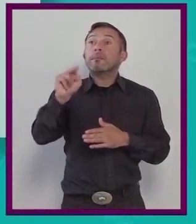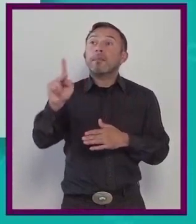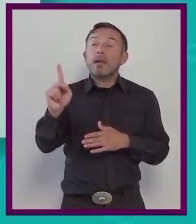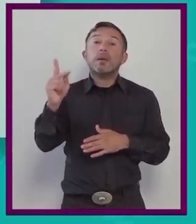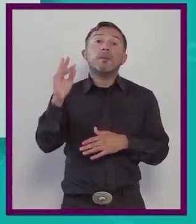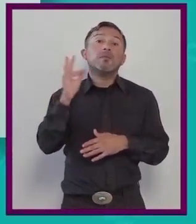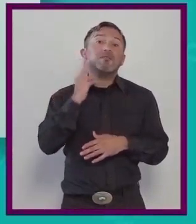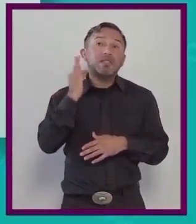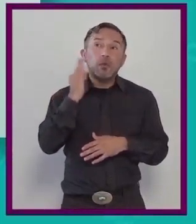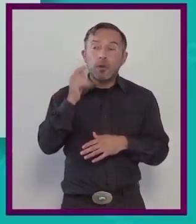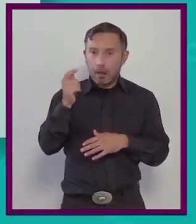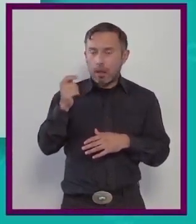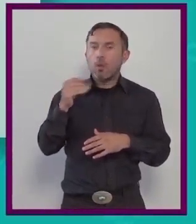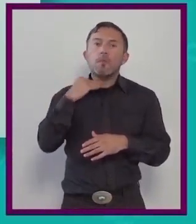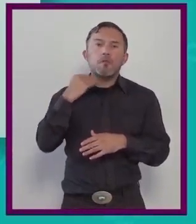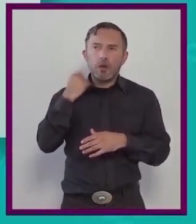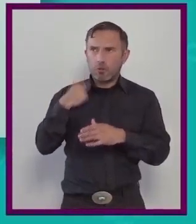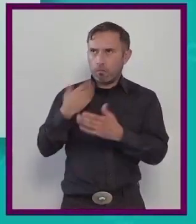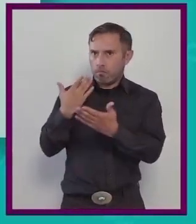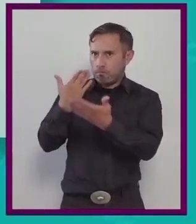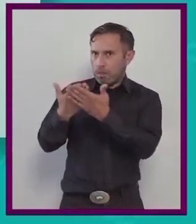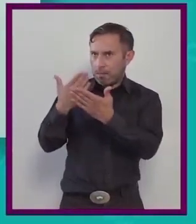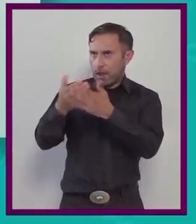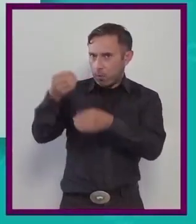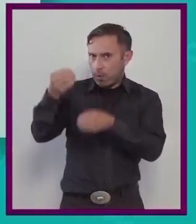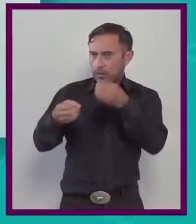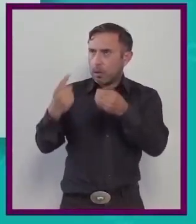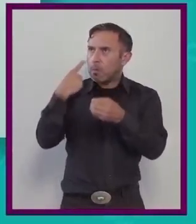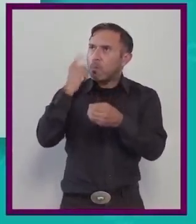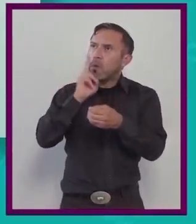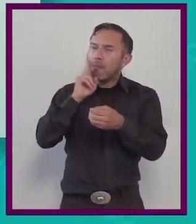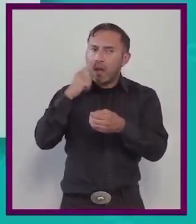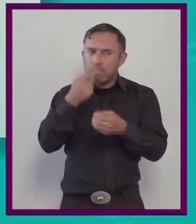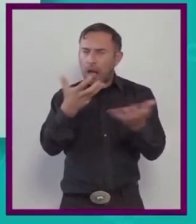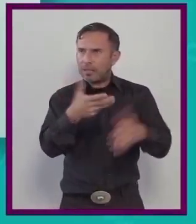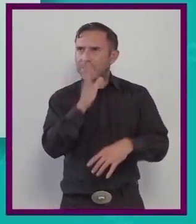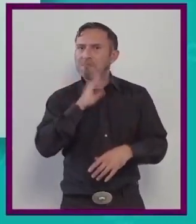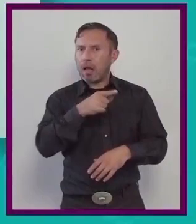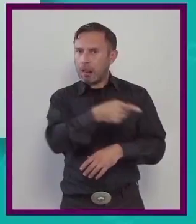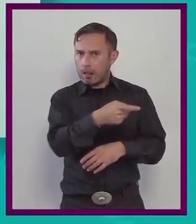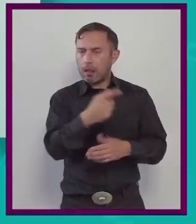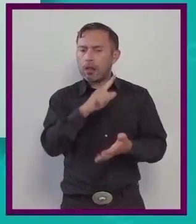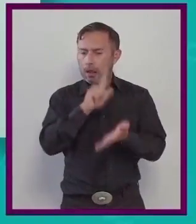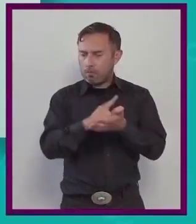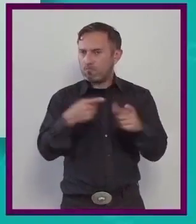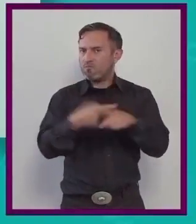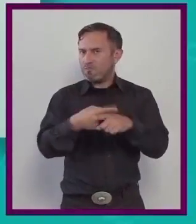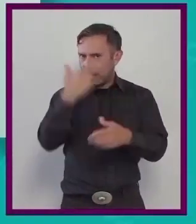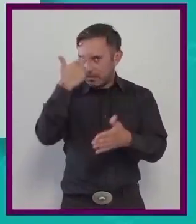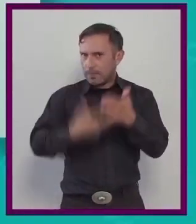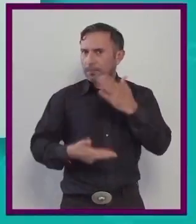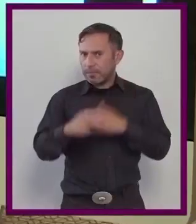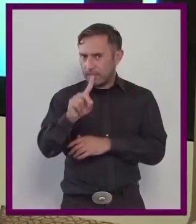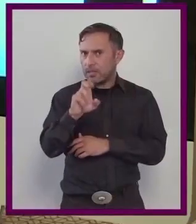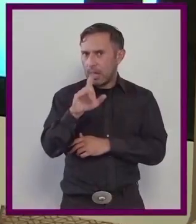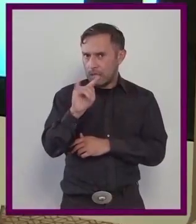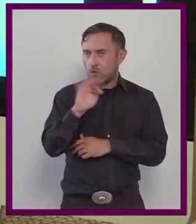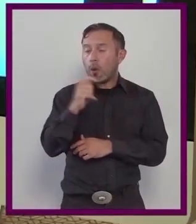los argumentos y pruebas frente al juez para demostrar que esa persona ha cometido un hecho que la ley señala como